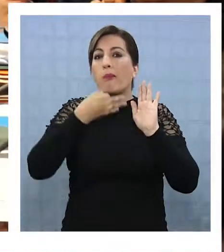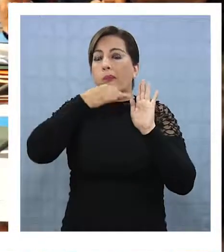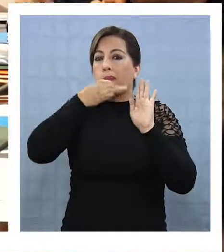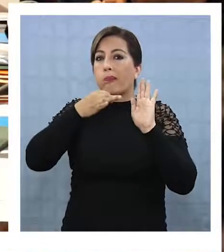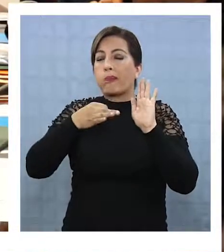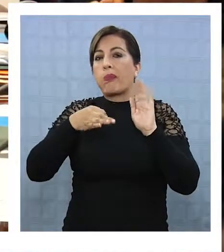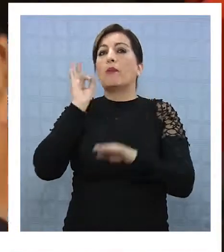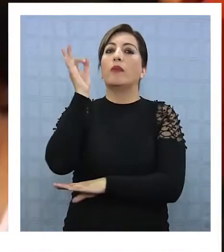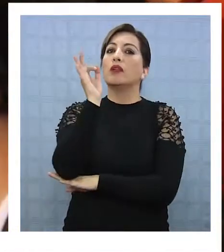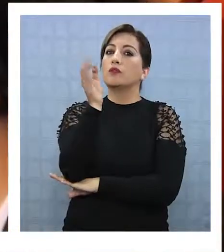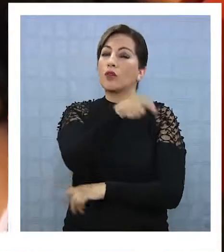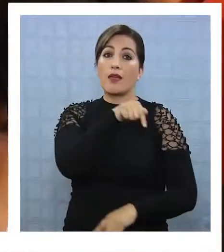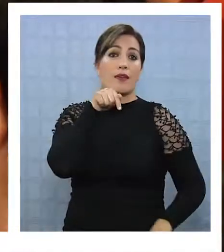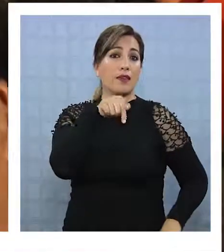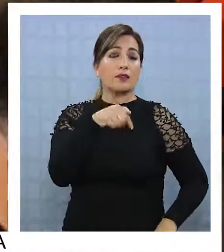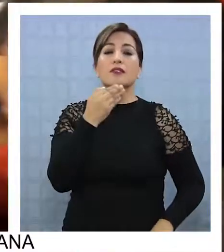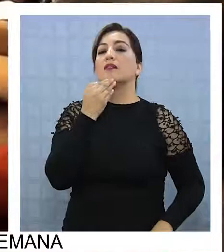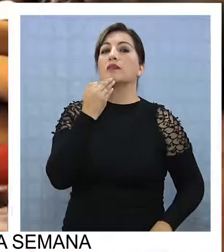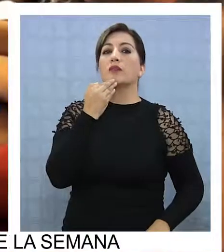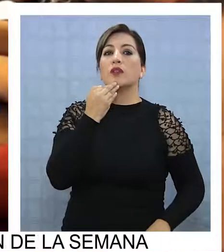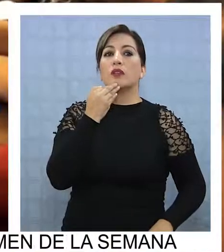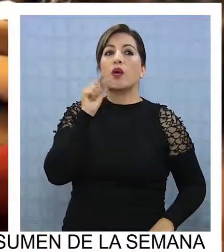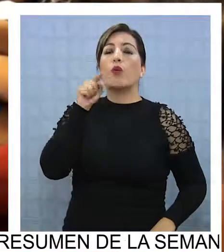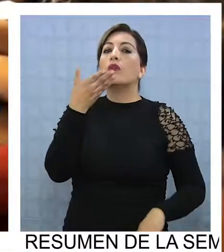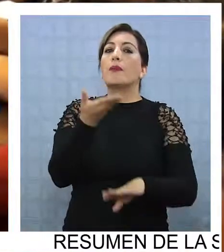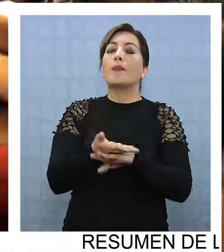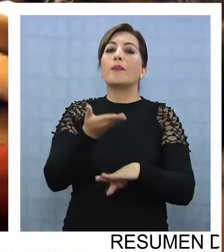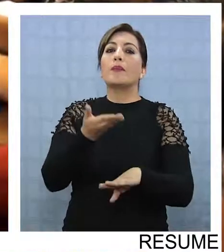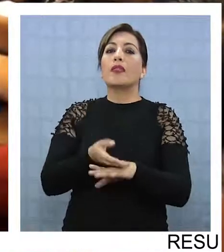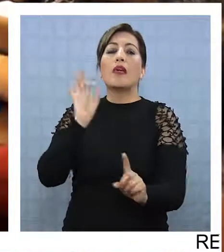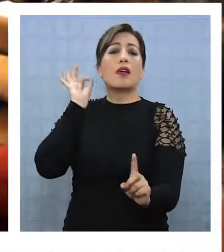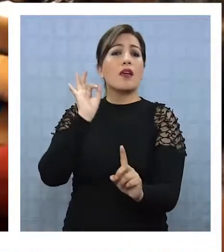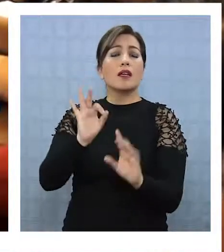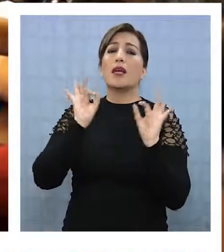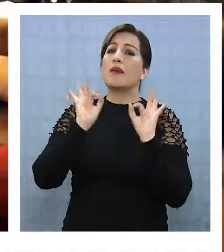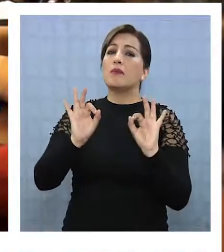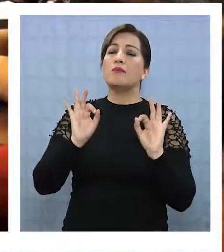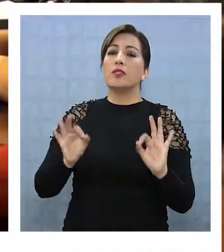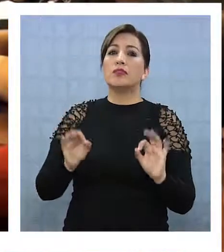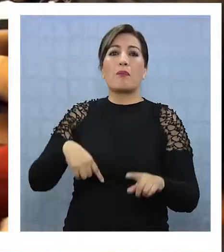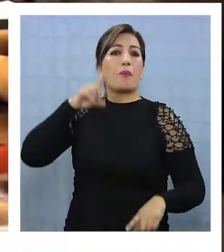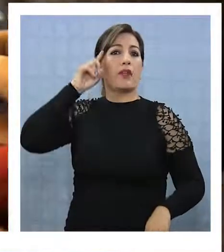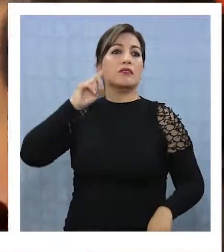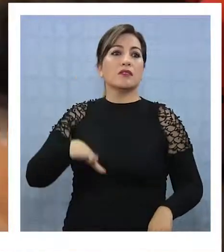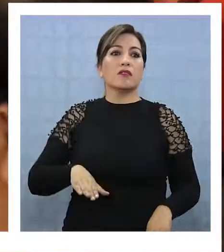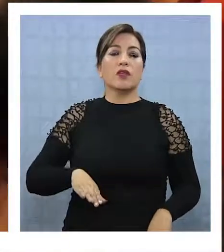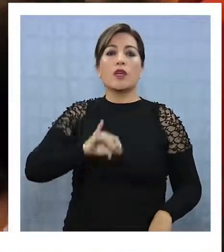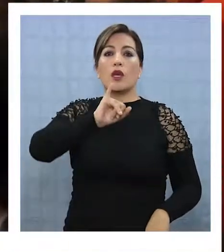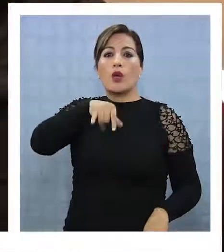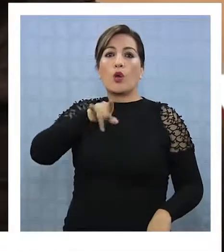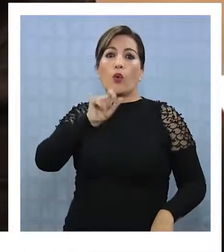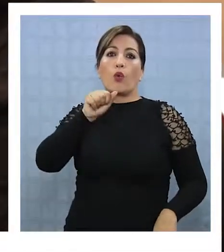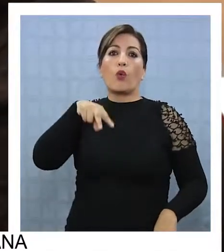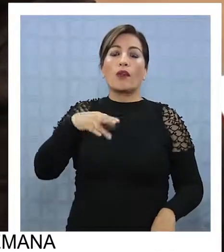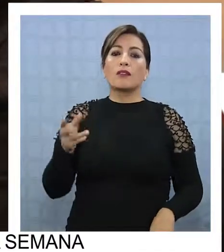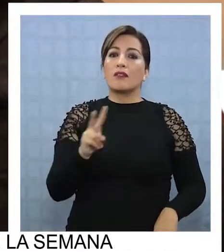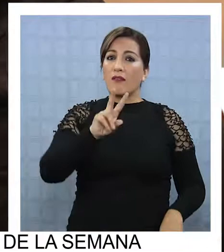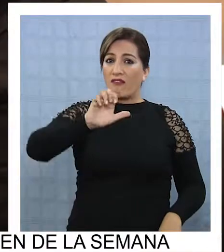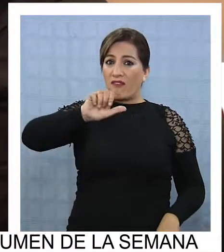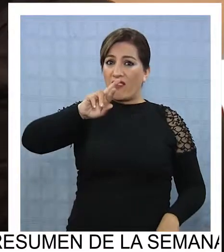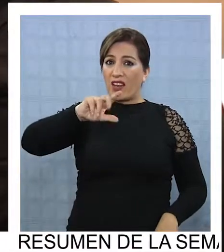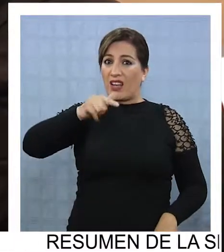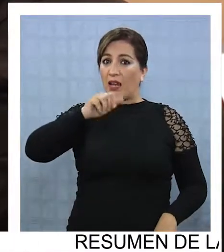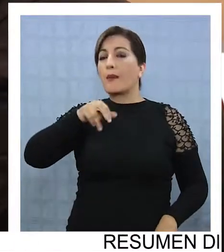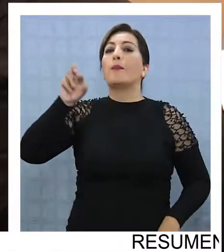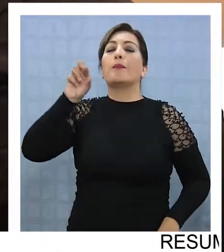tabla anunciada para esta décima sesión, entre ellas una solicitud especial para escuchar la posición de Juan Vergara,